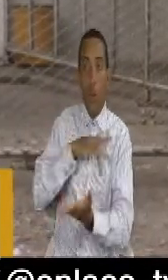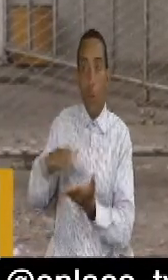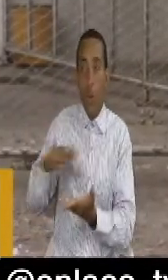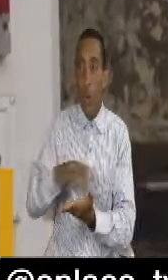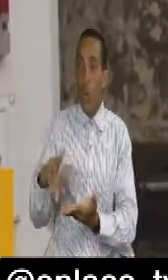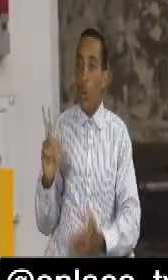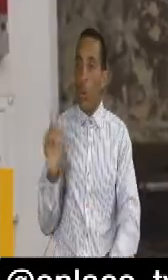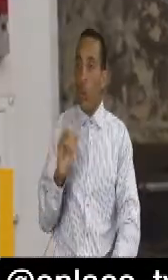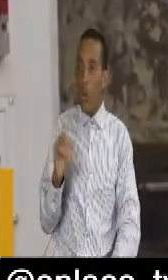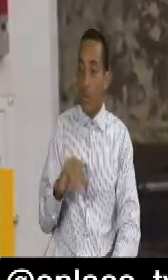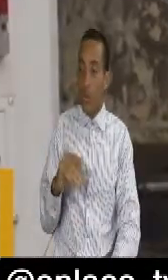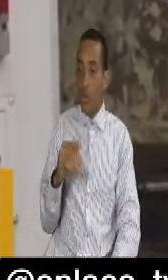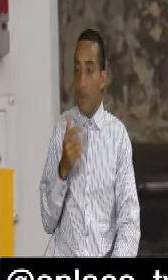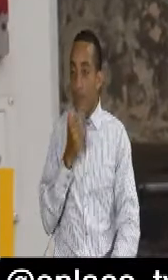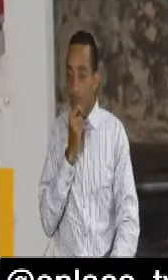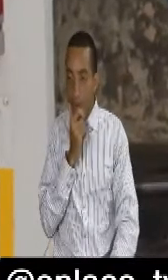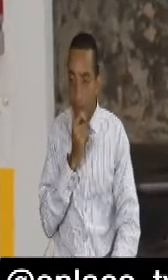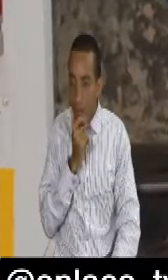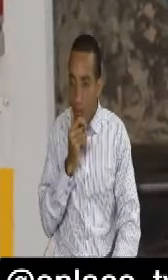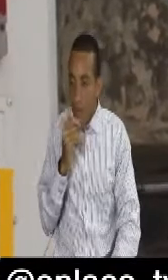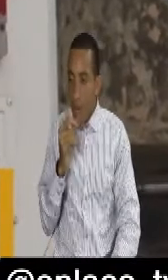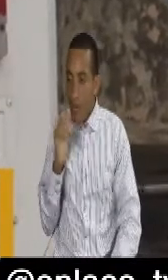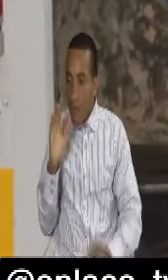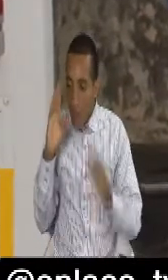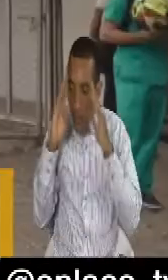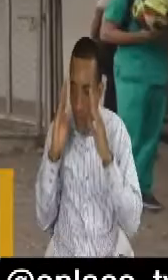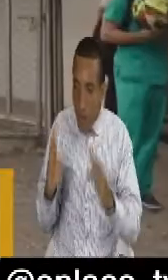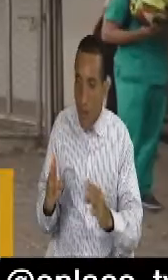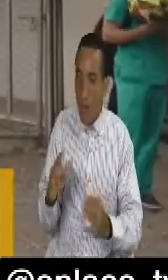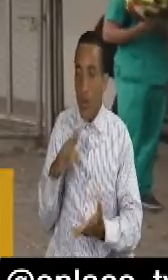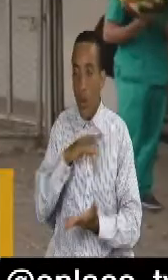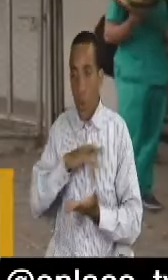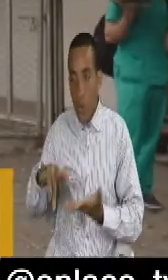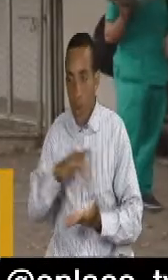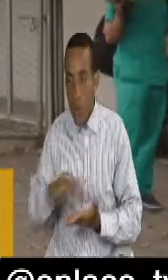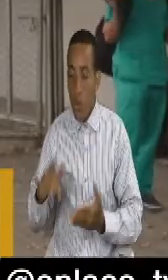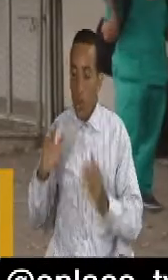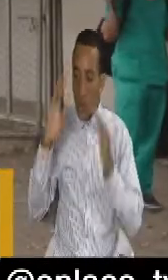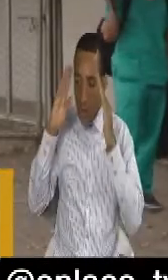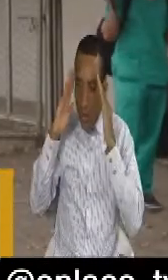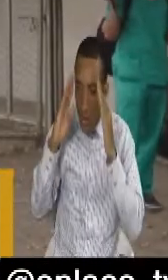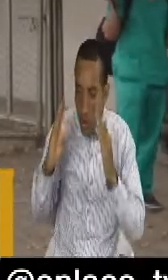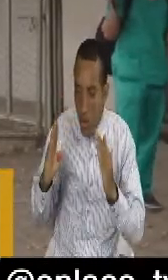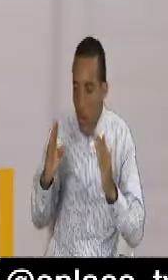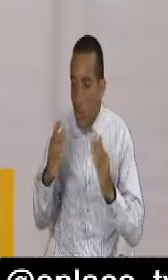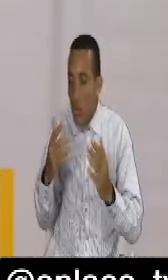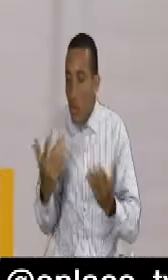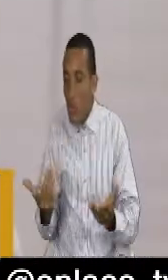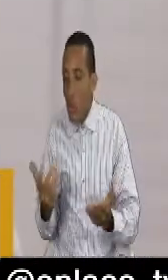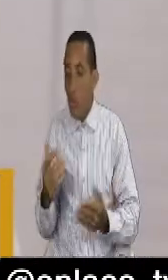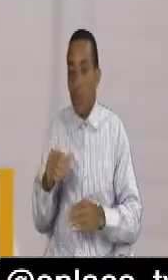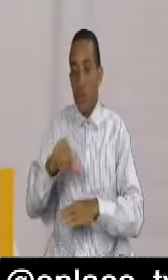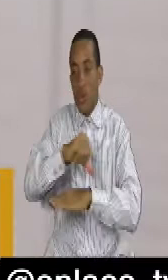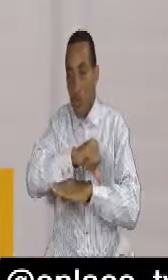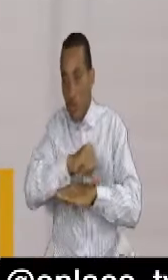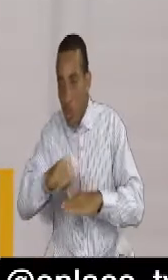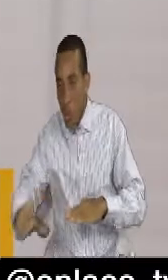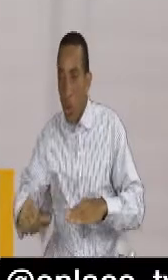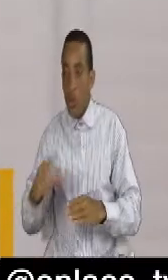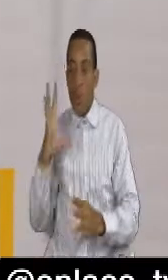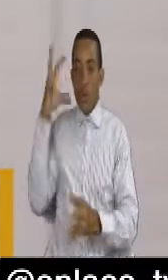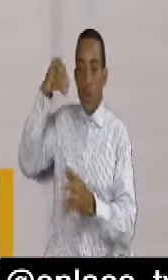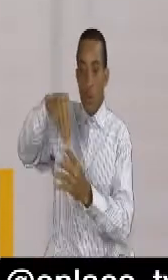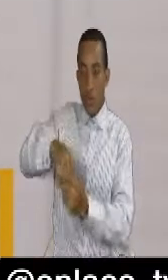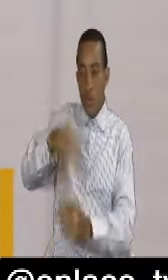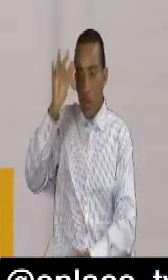cerrar observación y no va a cerrar lo que se derive tanto de urgencias como de observación, llámese quirófanos o llámese hospitalización, porque es